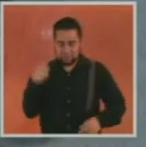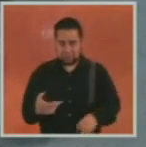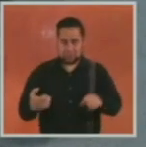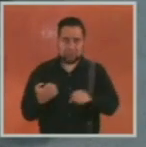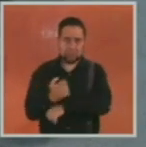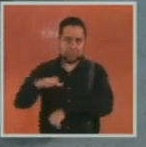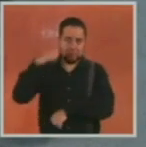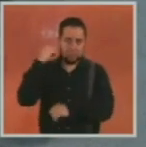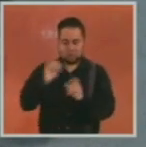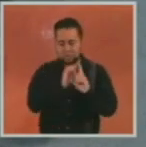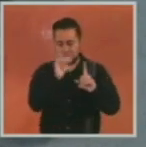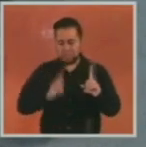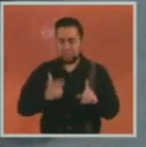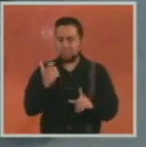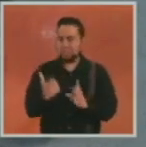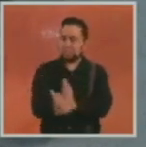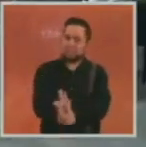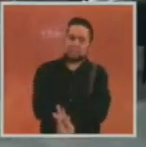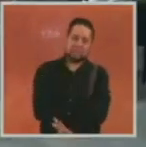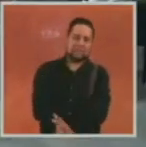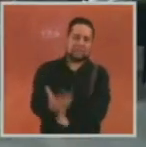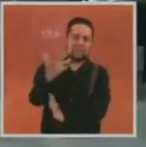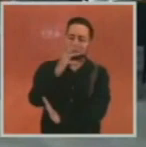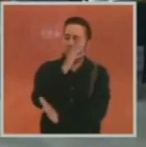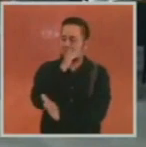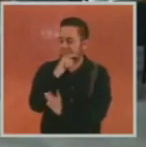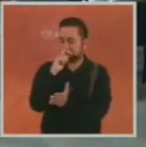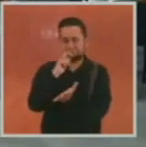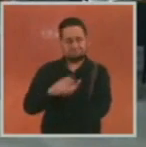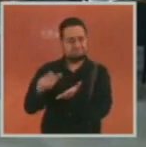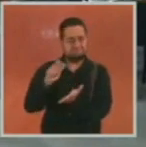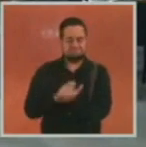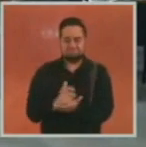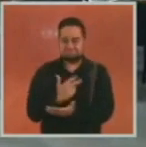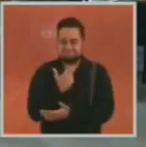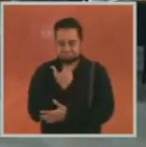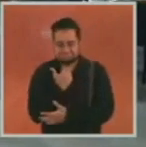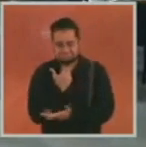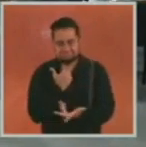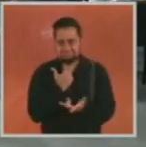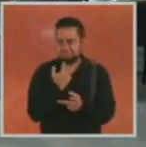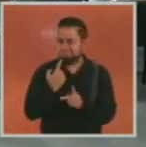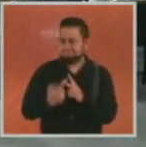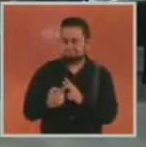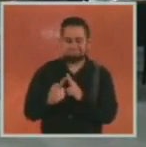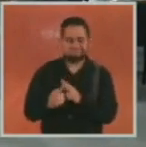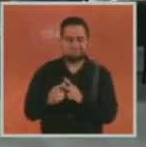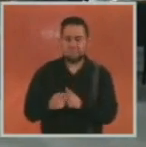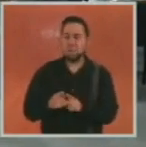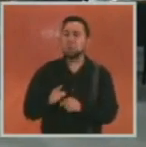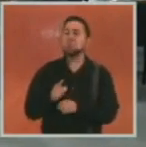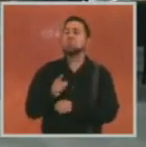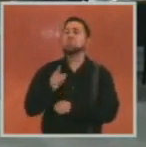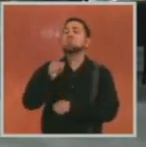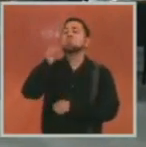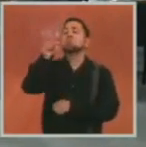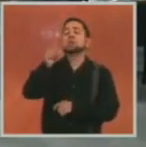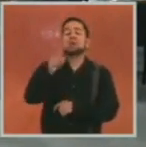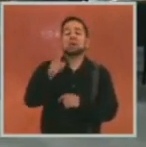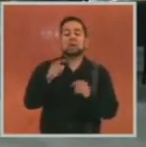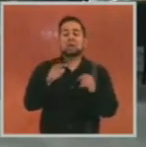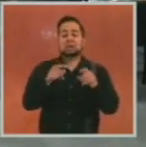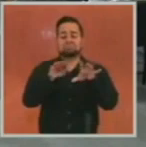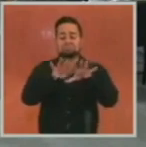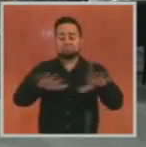y los nacionales y donde ese sector c hasta allá hasta hasta